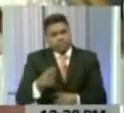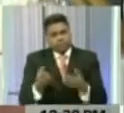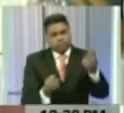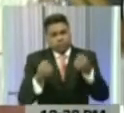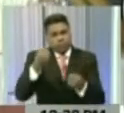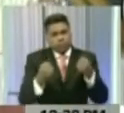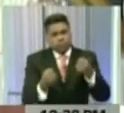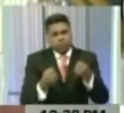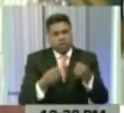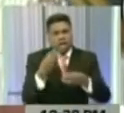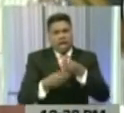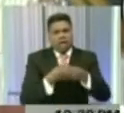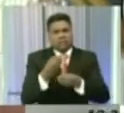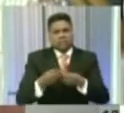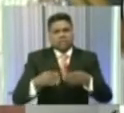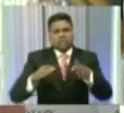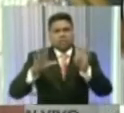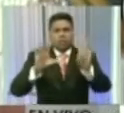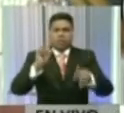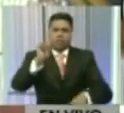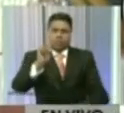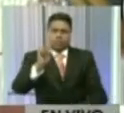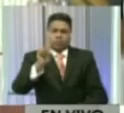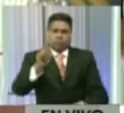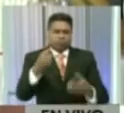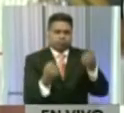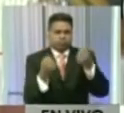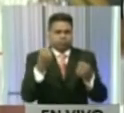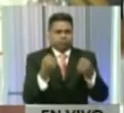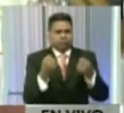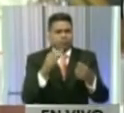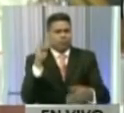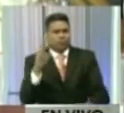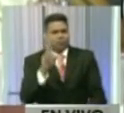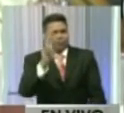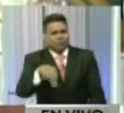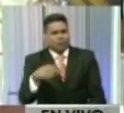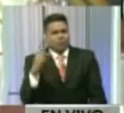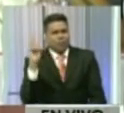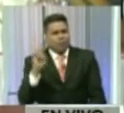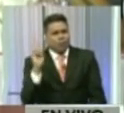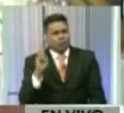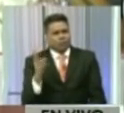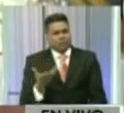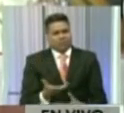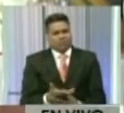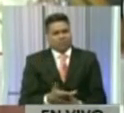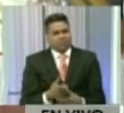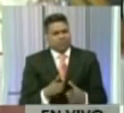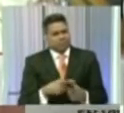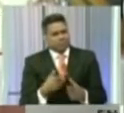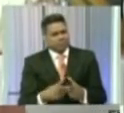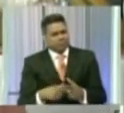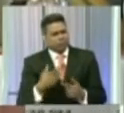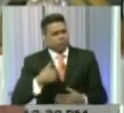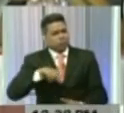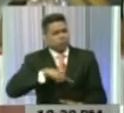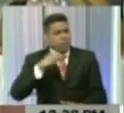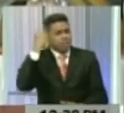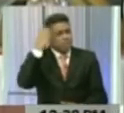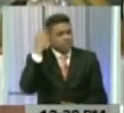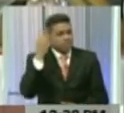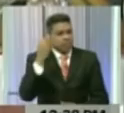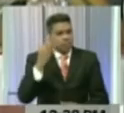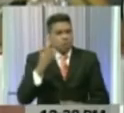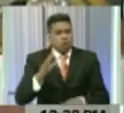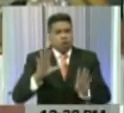usar 91, pero casi nadie la usa. Por eso colocamos una gasolina en un